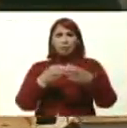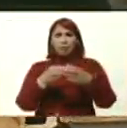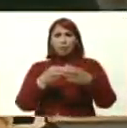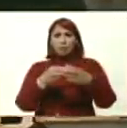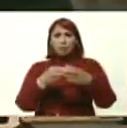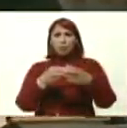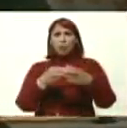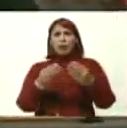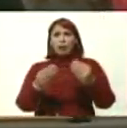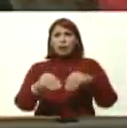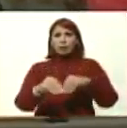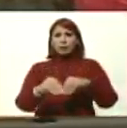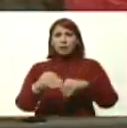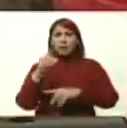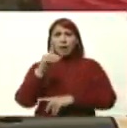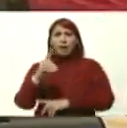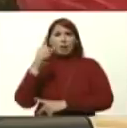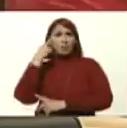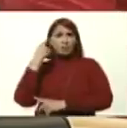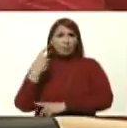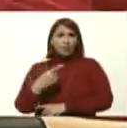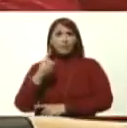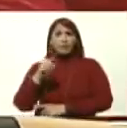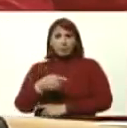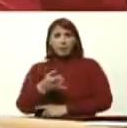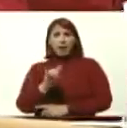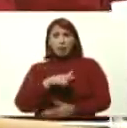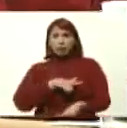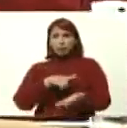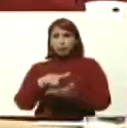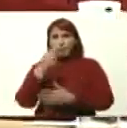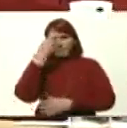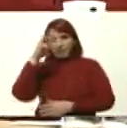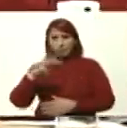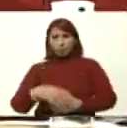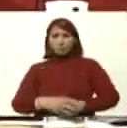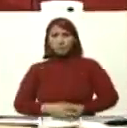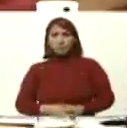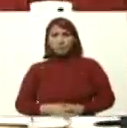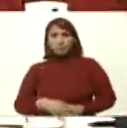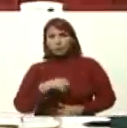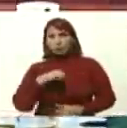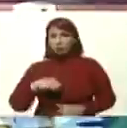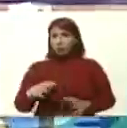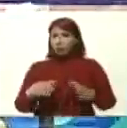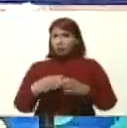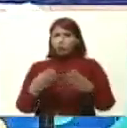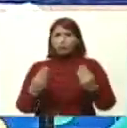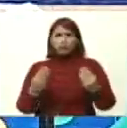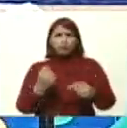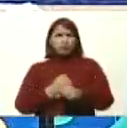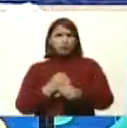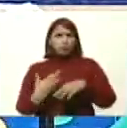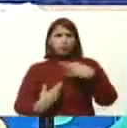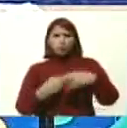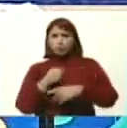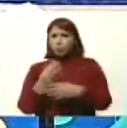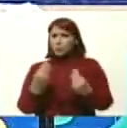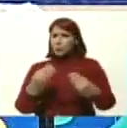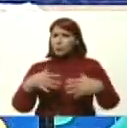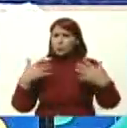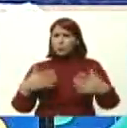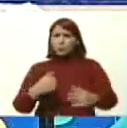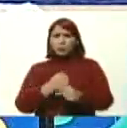Diva Guzmán, también está en México. Somos un equipo con mucho trabajo, la revolución tiene mucho